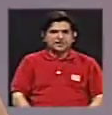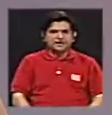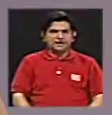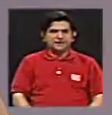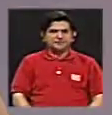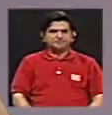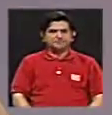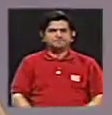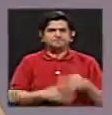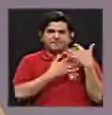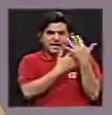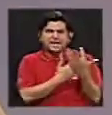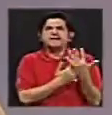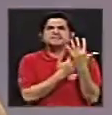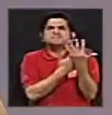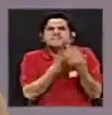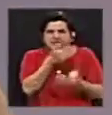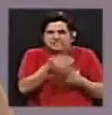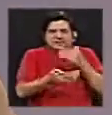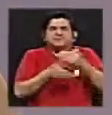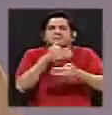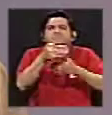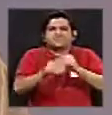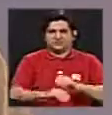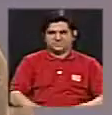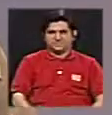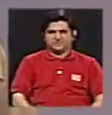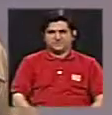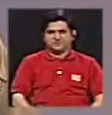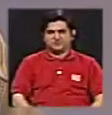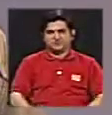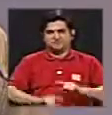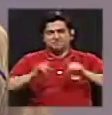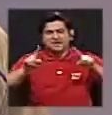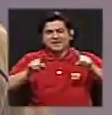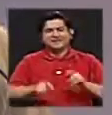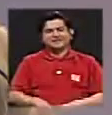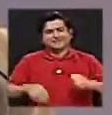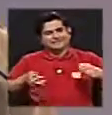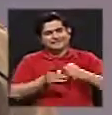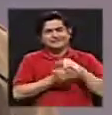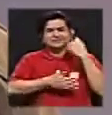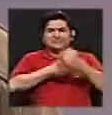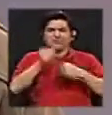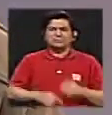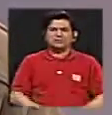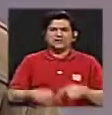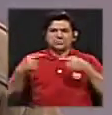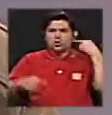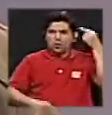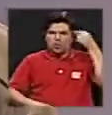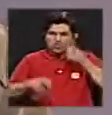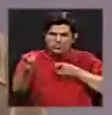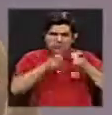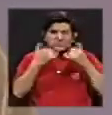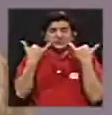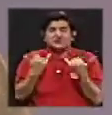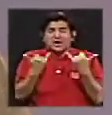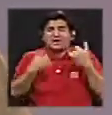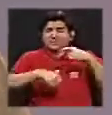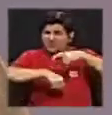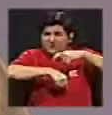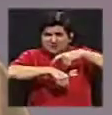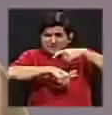está pendiente, está en camino. Desgraciadamente, los procesos contenciosos administrativos en Costa Rica en este momento están